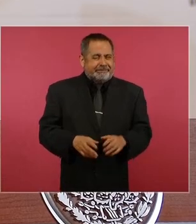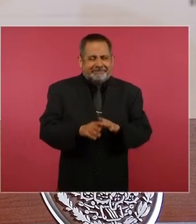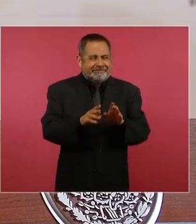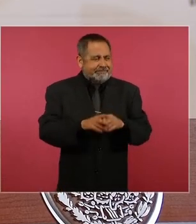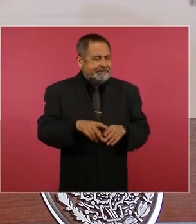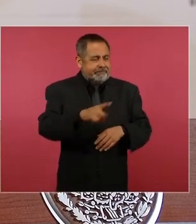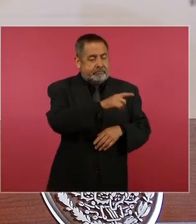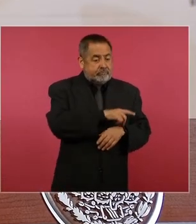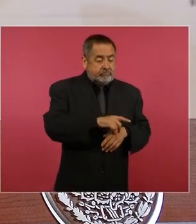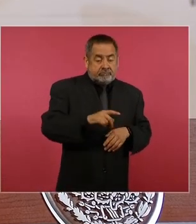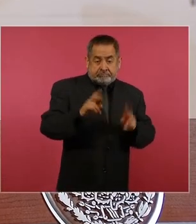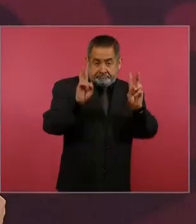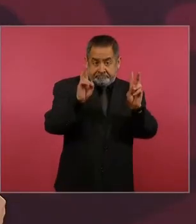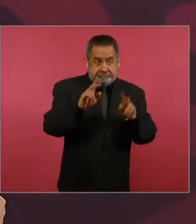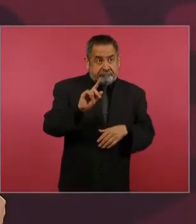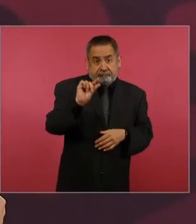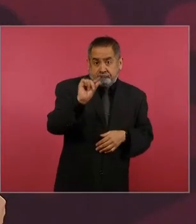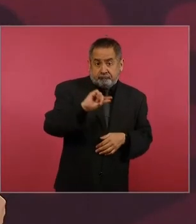profesional